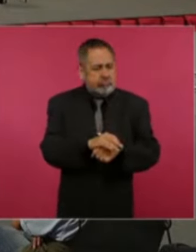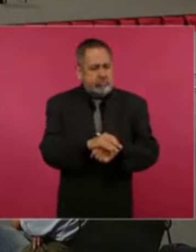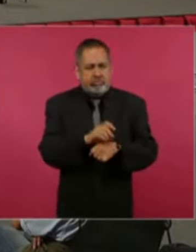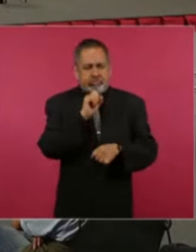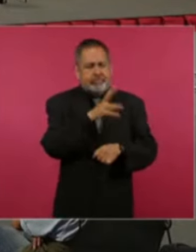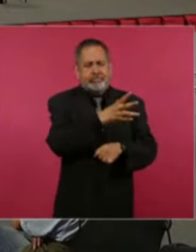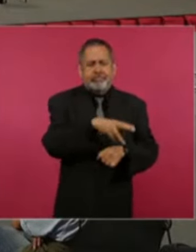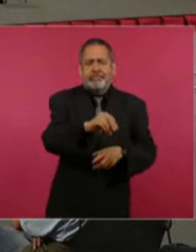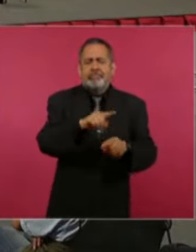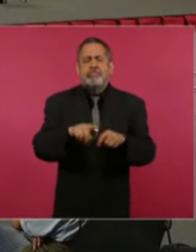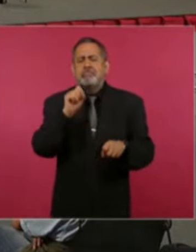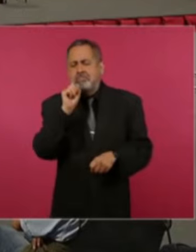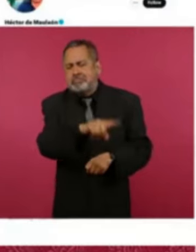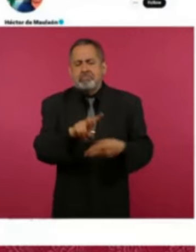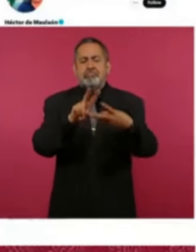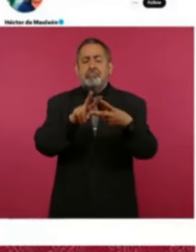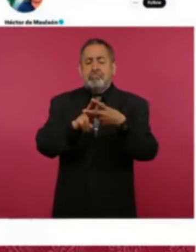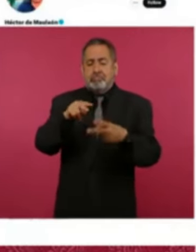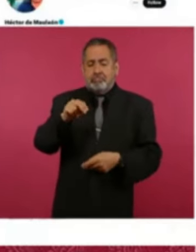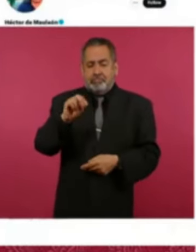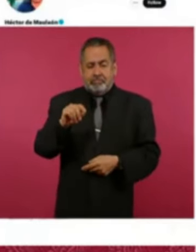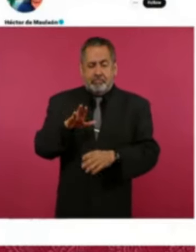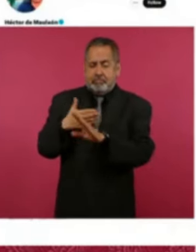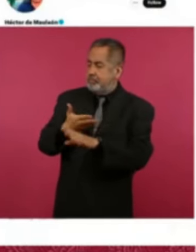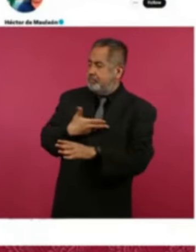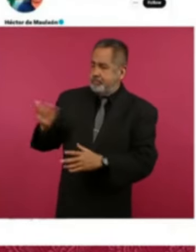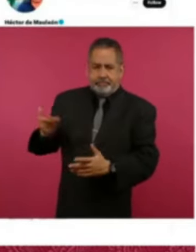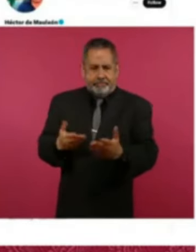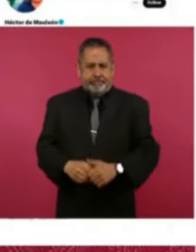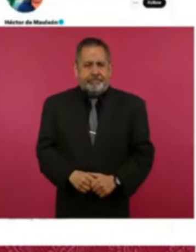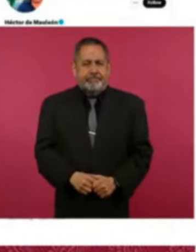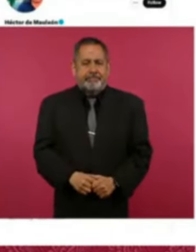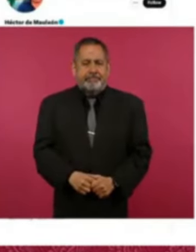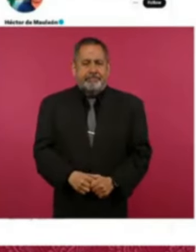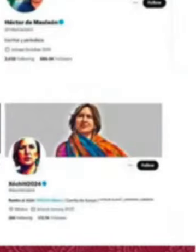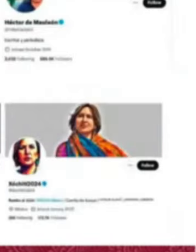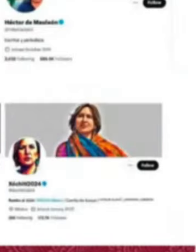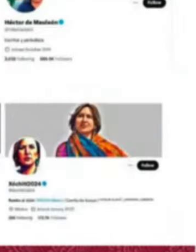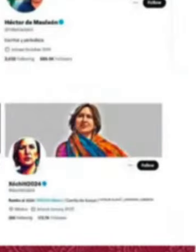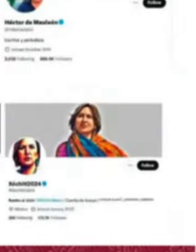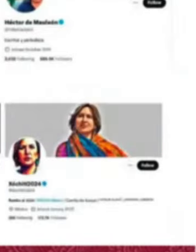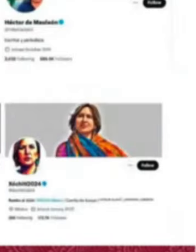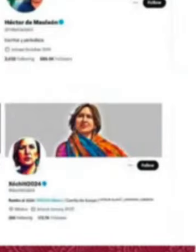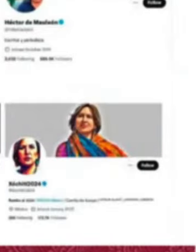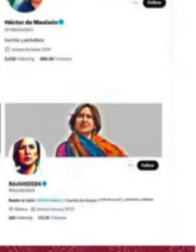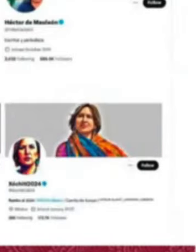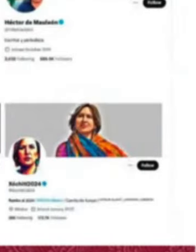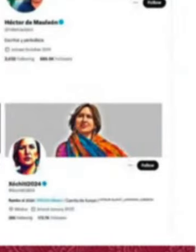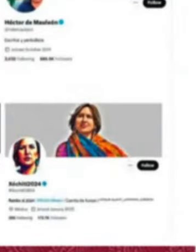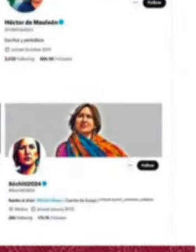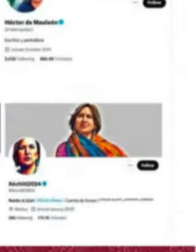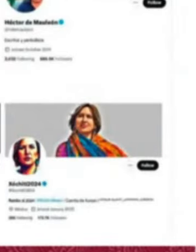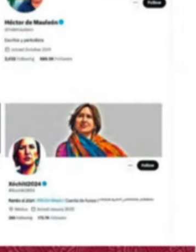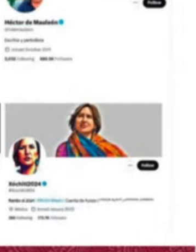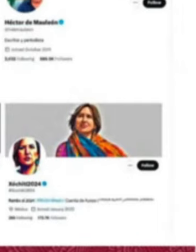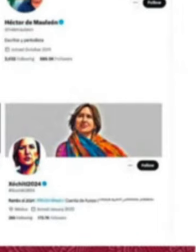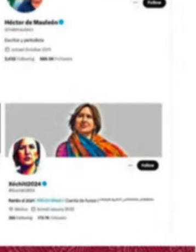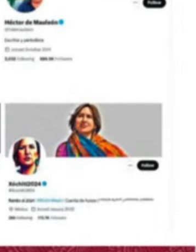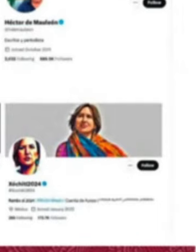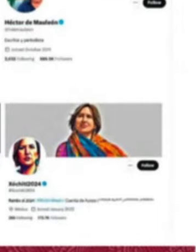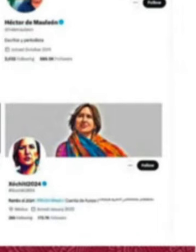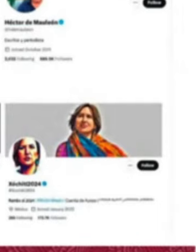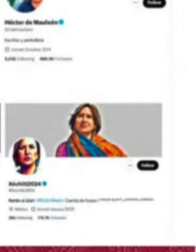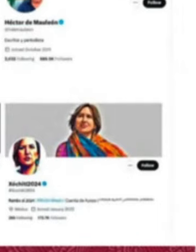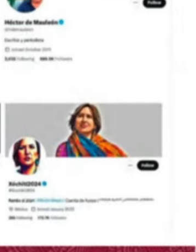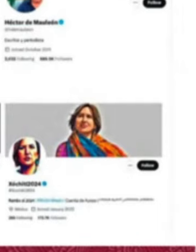de #NarcoPresidente. En la última semana, tras darse a conocer el caso de corrupción de la presidenta de Mexicanos a favor de la corrupción, se lanzó una campaña